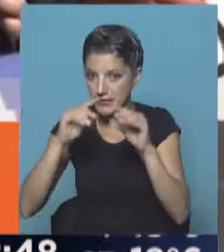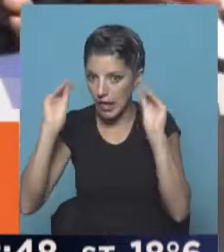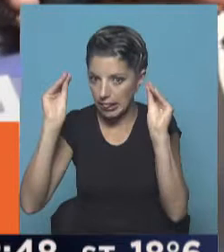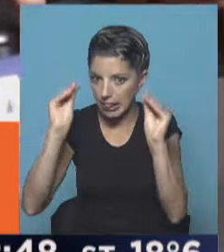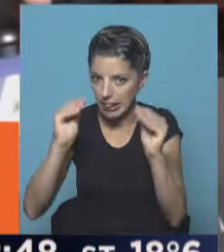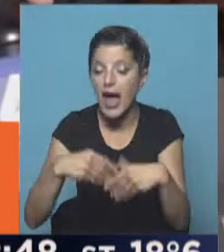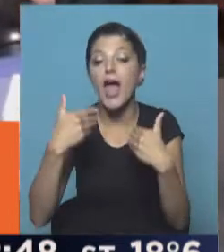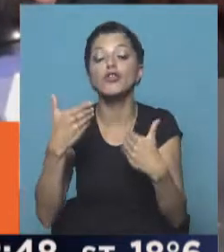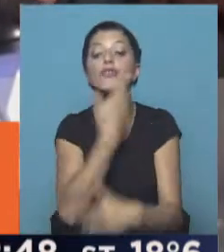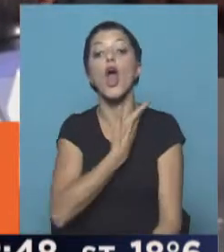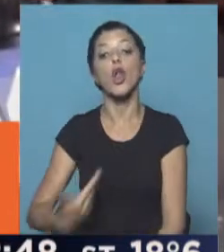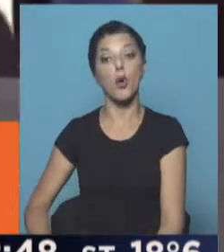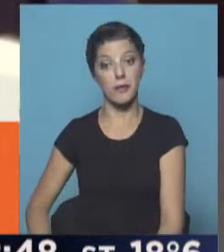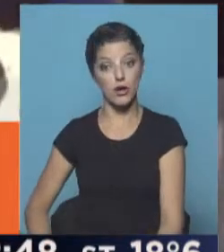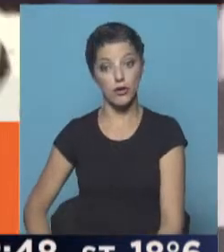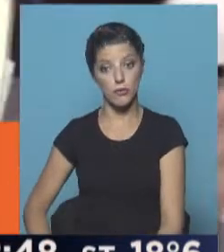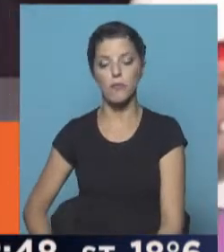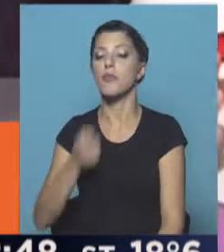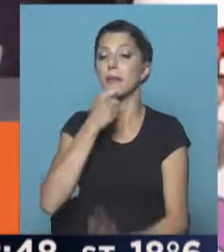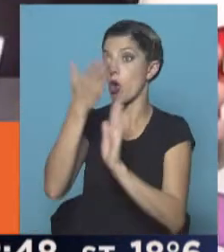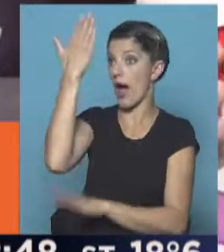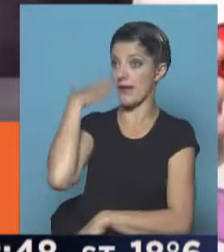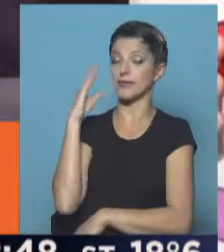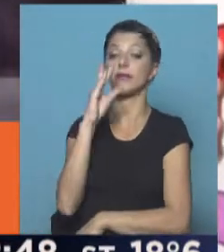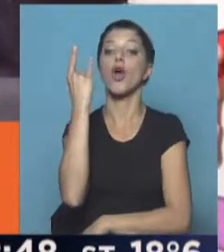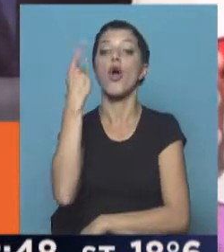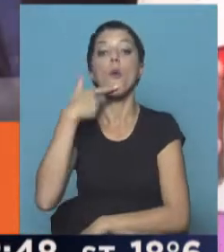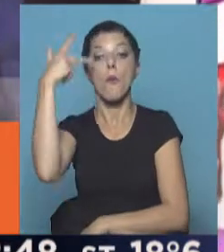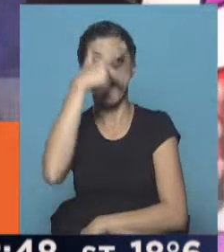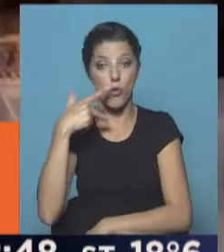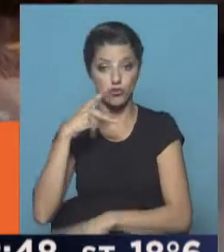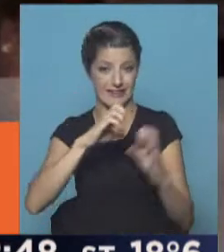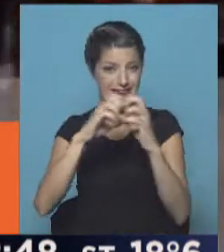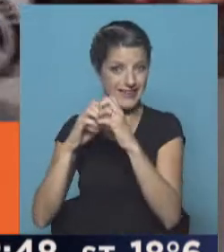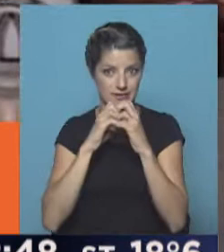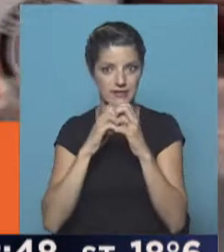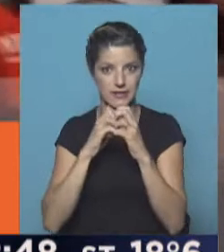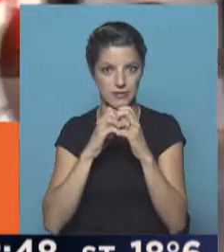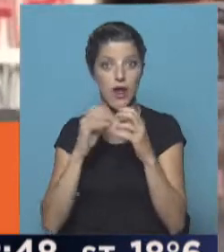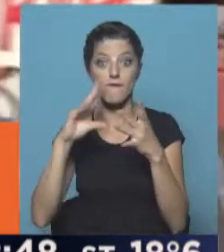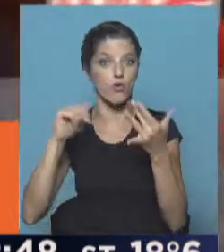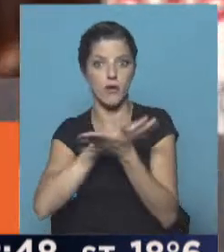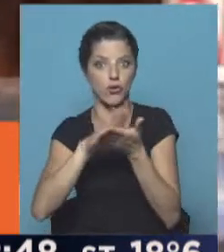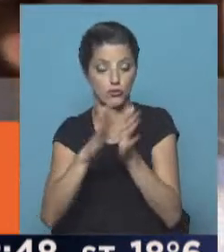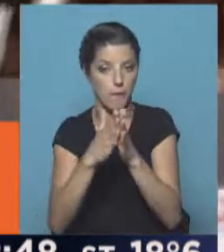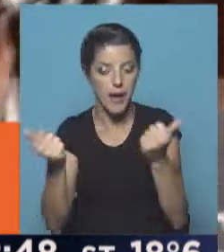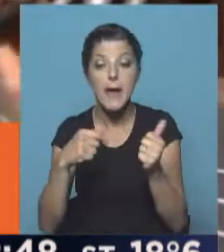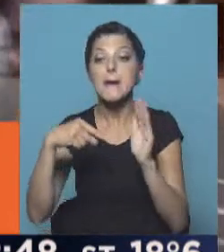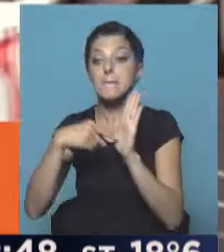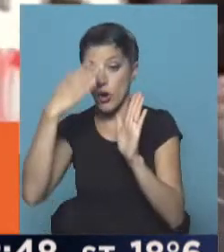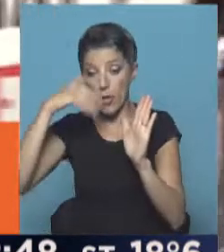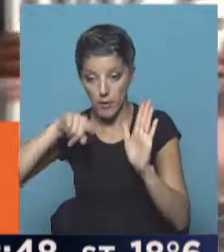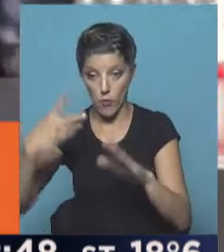Estados Unidos, primero el de Bush, al que le estalla la crisis, el tipo de solución inmediata que aplica Bush, pero después el gobierno de Obama,